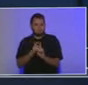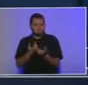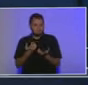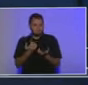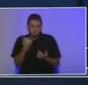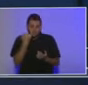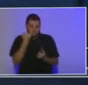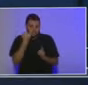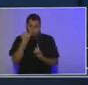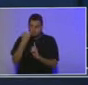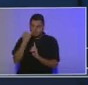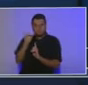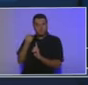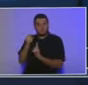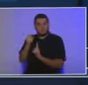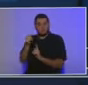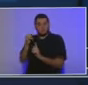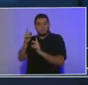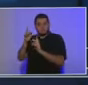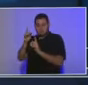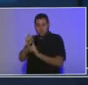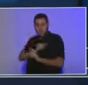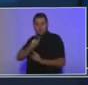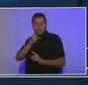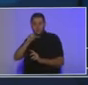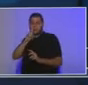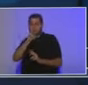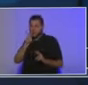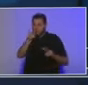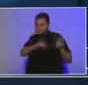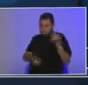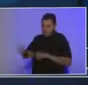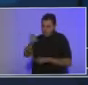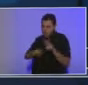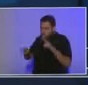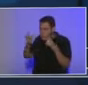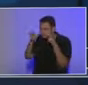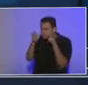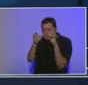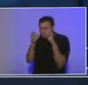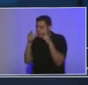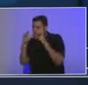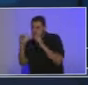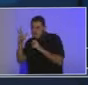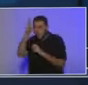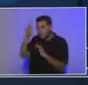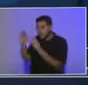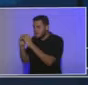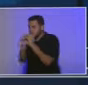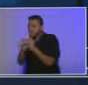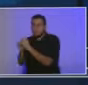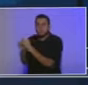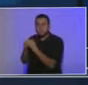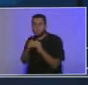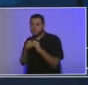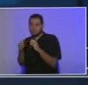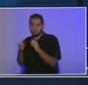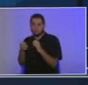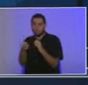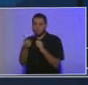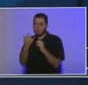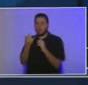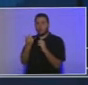el delito de estar allí como espectador. Uh-huh. O sea, te convierte en espectador el tú salir precisamente para una